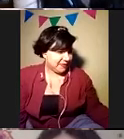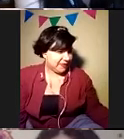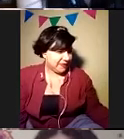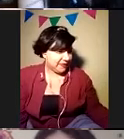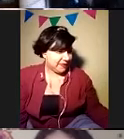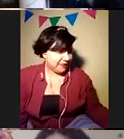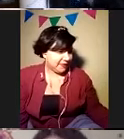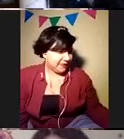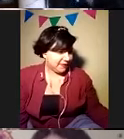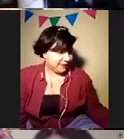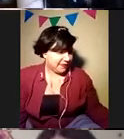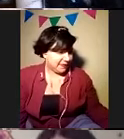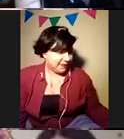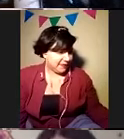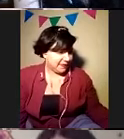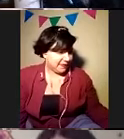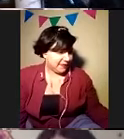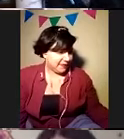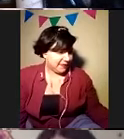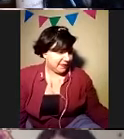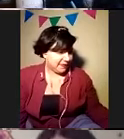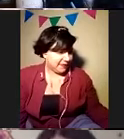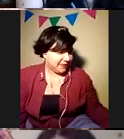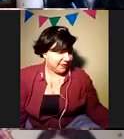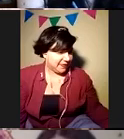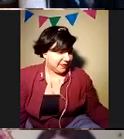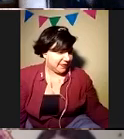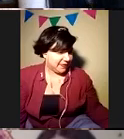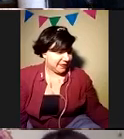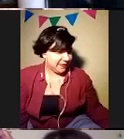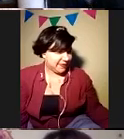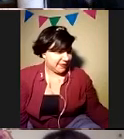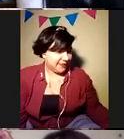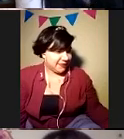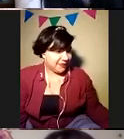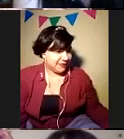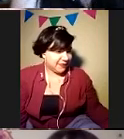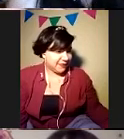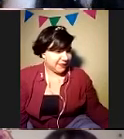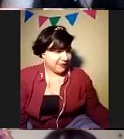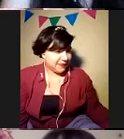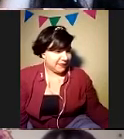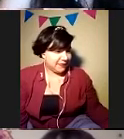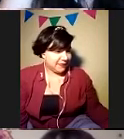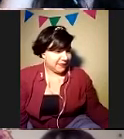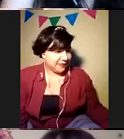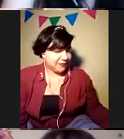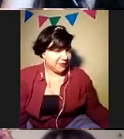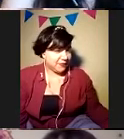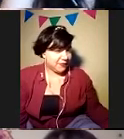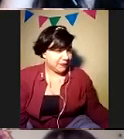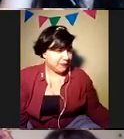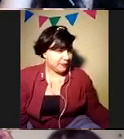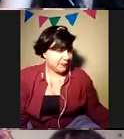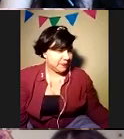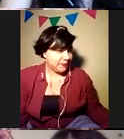nacional, independiente, emergente en el mundo de la moda, que busca la sustentabilidad en el desarrollo de las prendas y cree en una